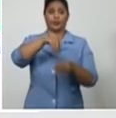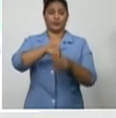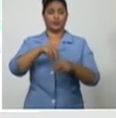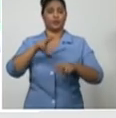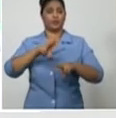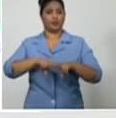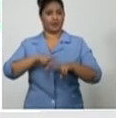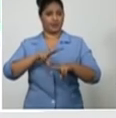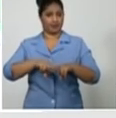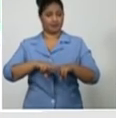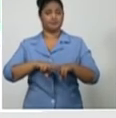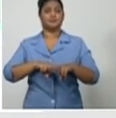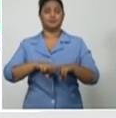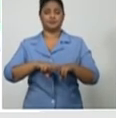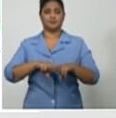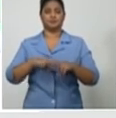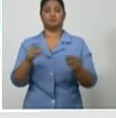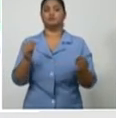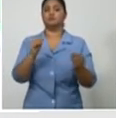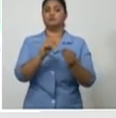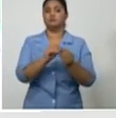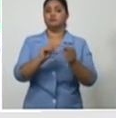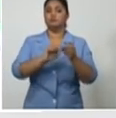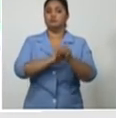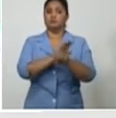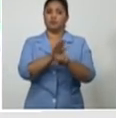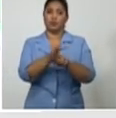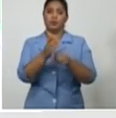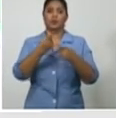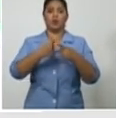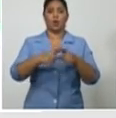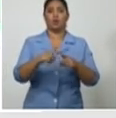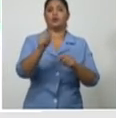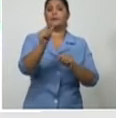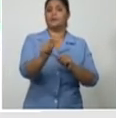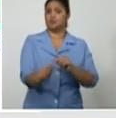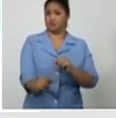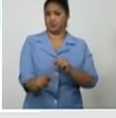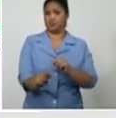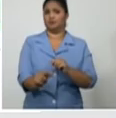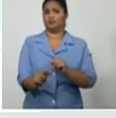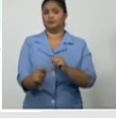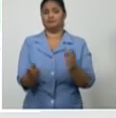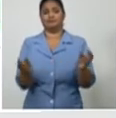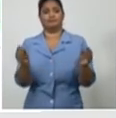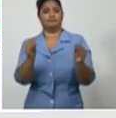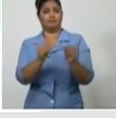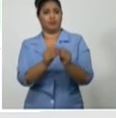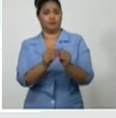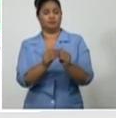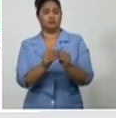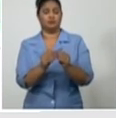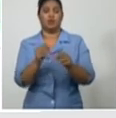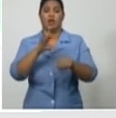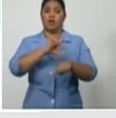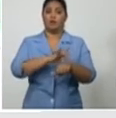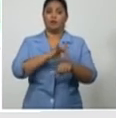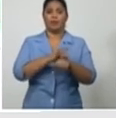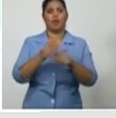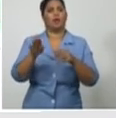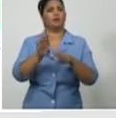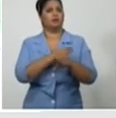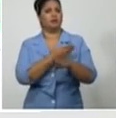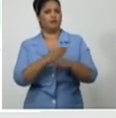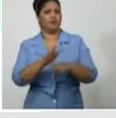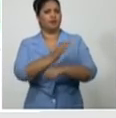Habana, contacto de un caso confirmado previamente y con un grupo de comorbilidades como hipertensión